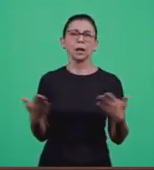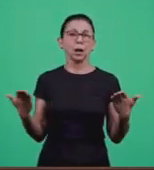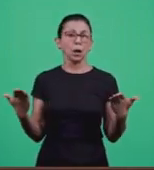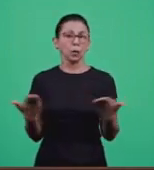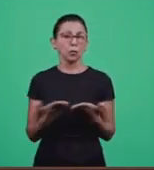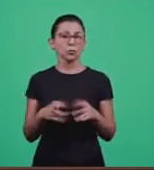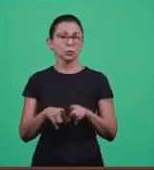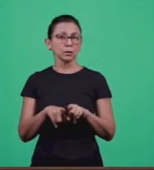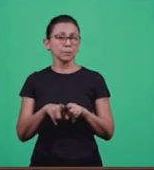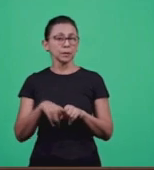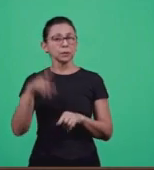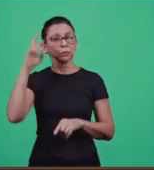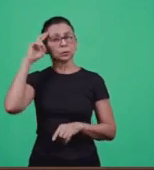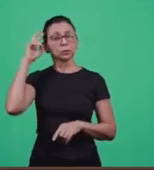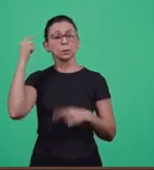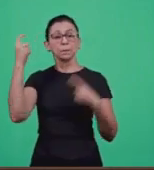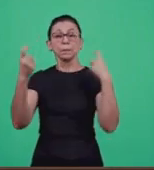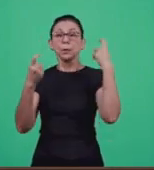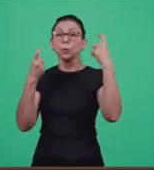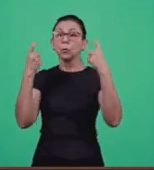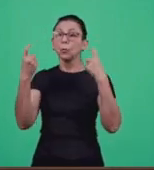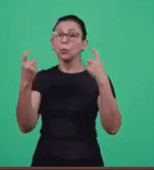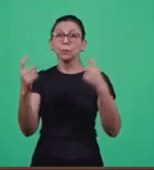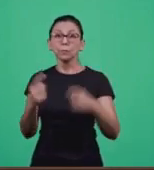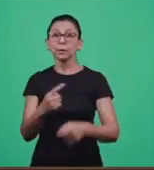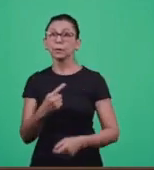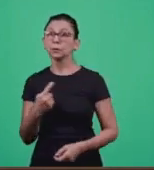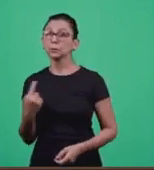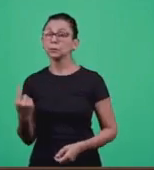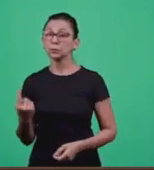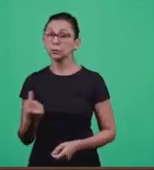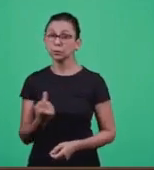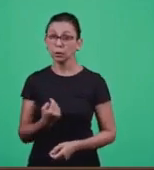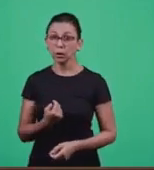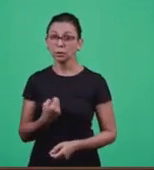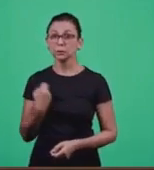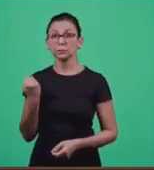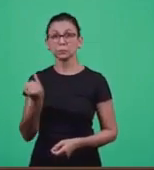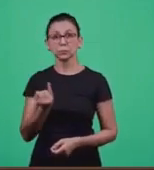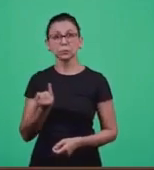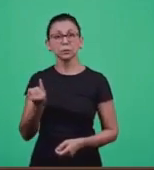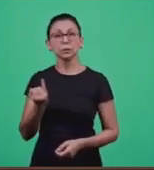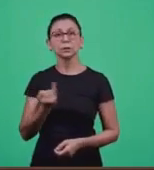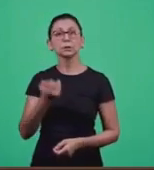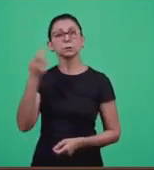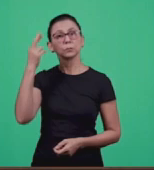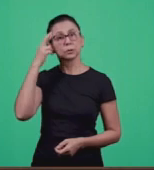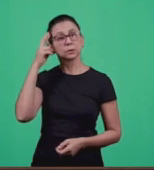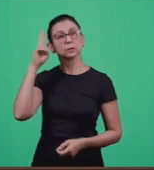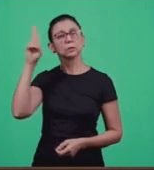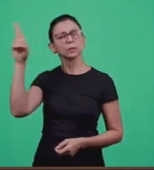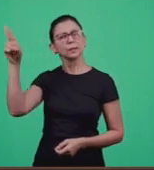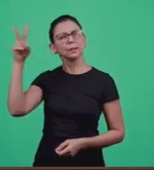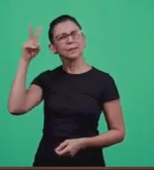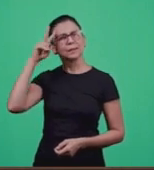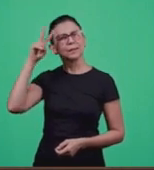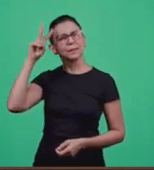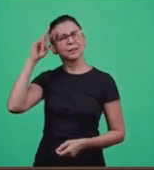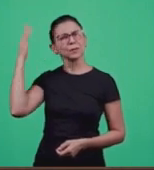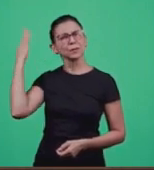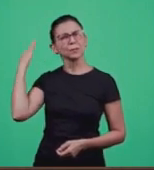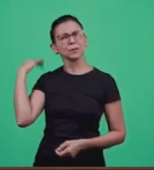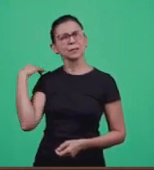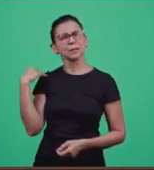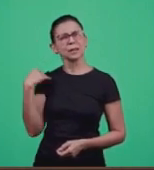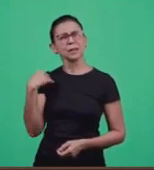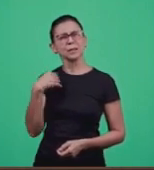esa preocupación. Hoy también el Señor tiene una preocupación con nosotros. Todos nosotros somos